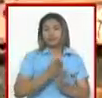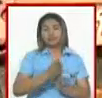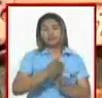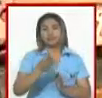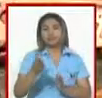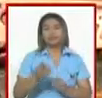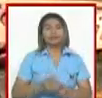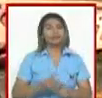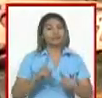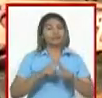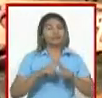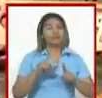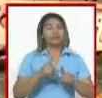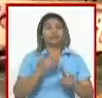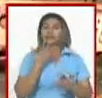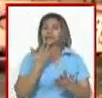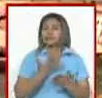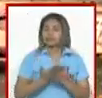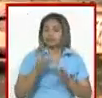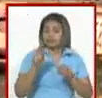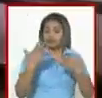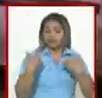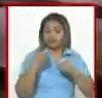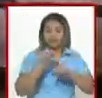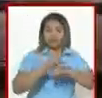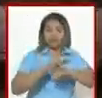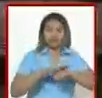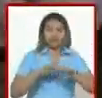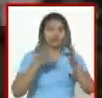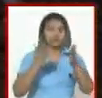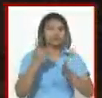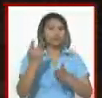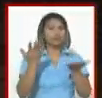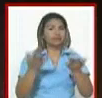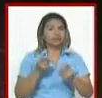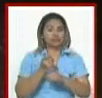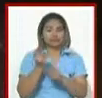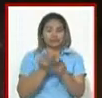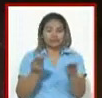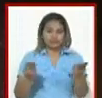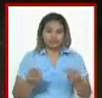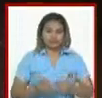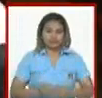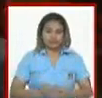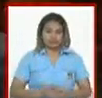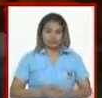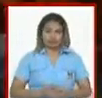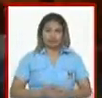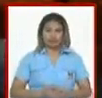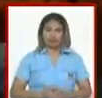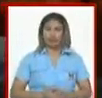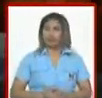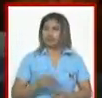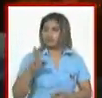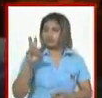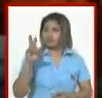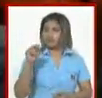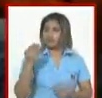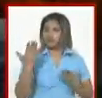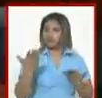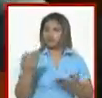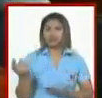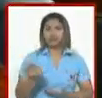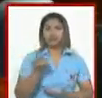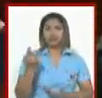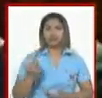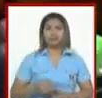afortunadamente no hubo personas heridas sólo se registraron daños materiales y yo estaba